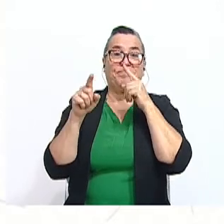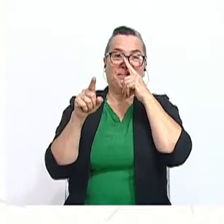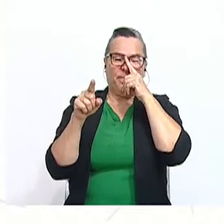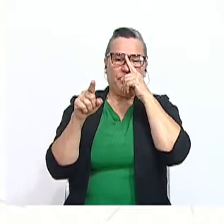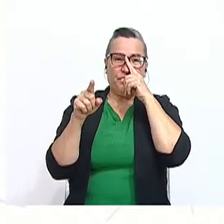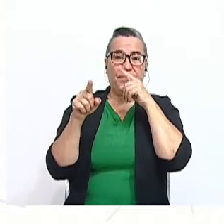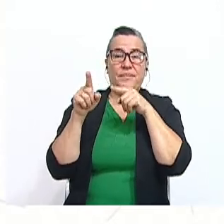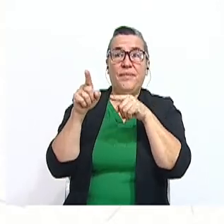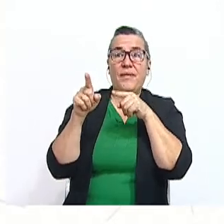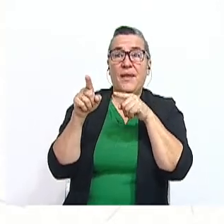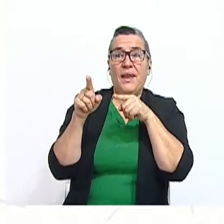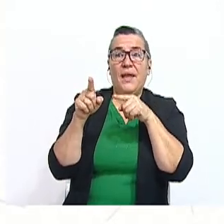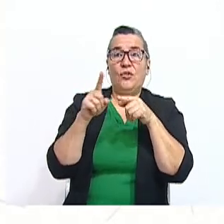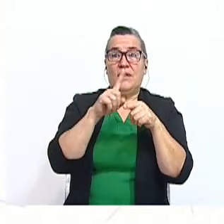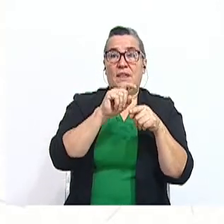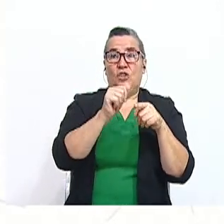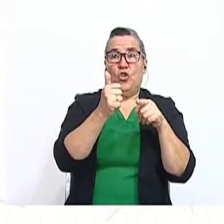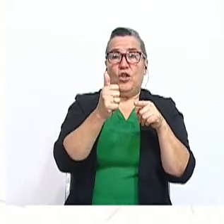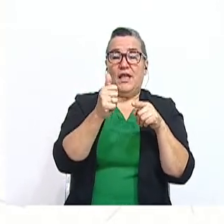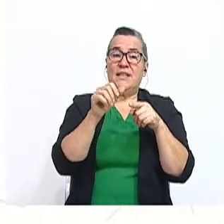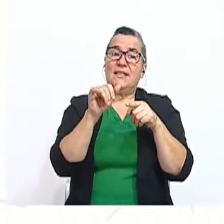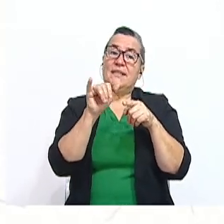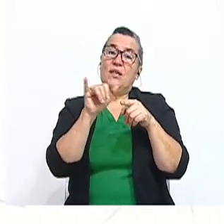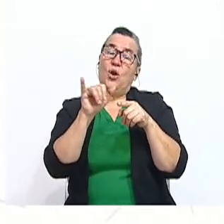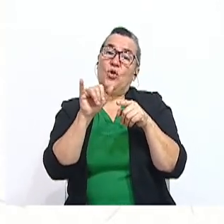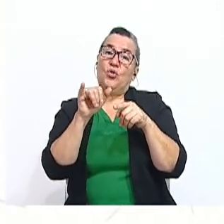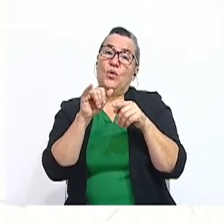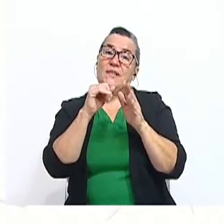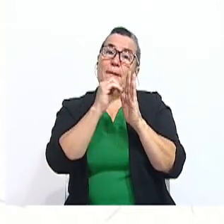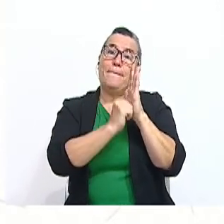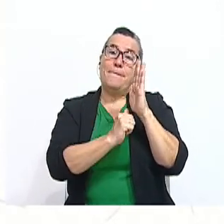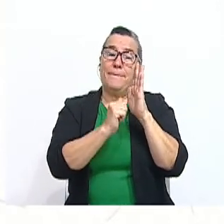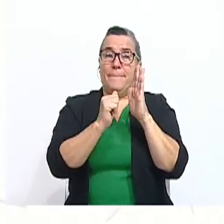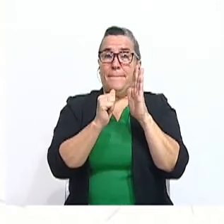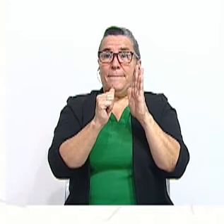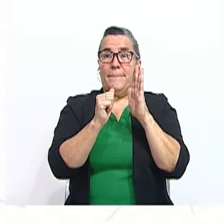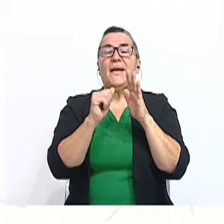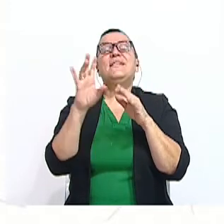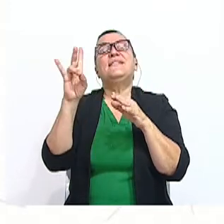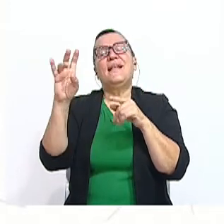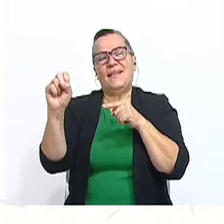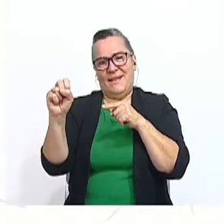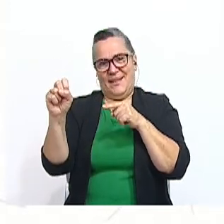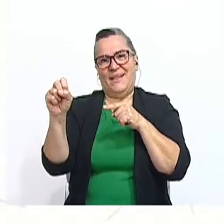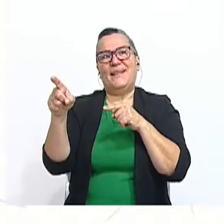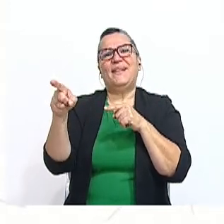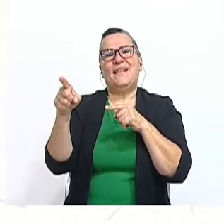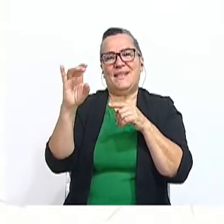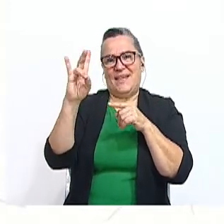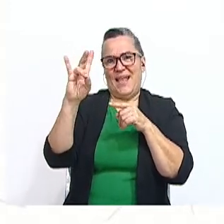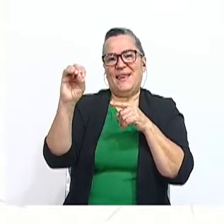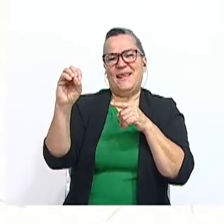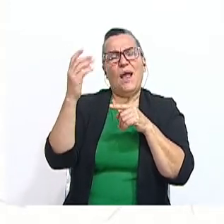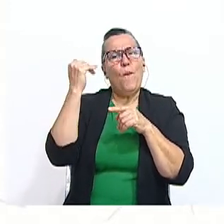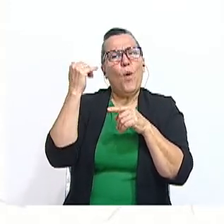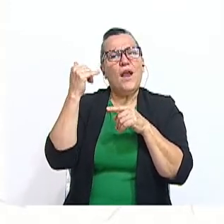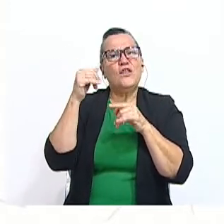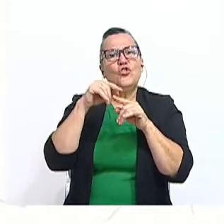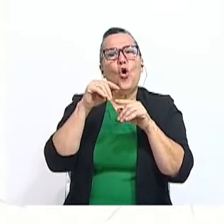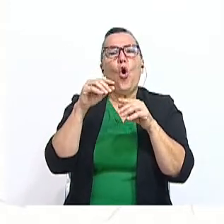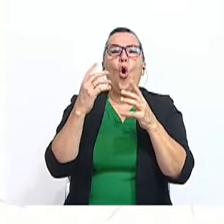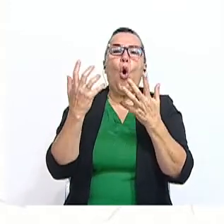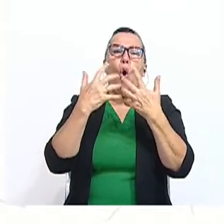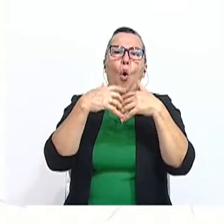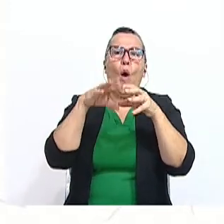que mide 110, el otro, la medida del ángulo 8 va a ser 70. Excelente. ¿Y por qué? Porque son